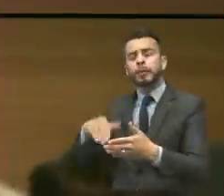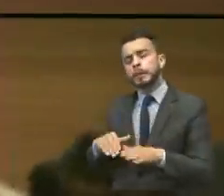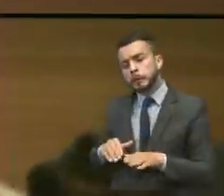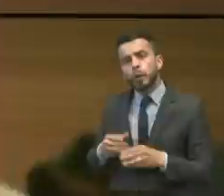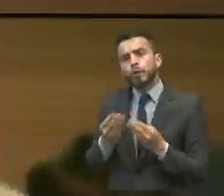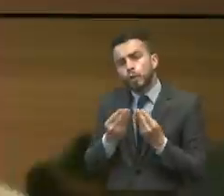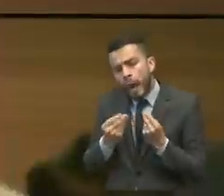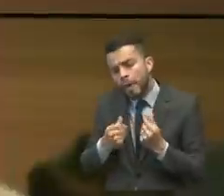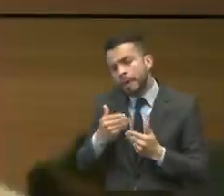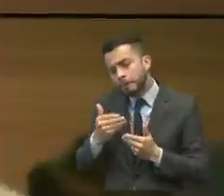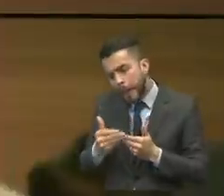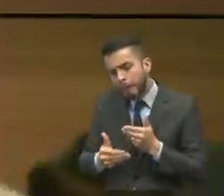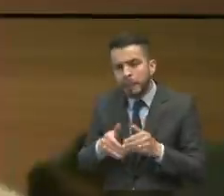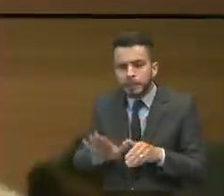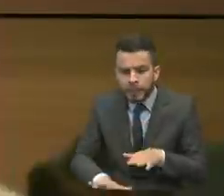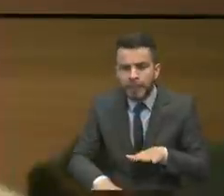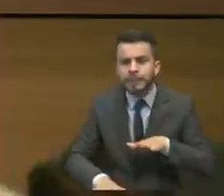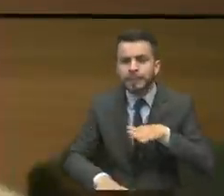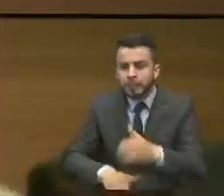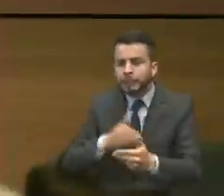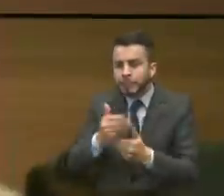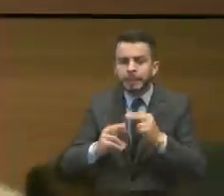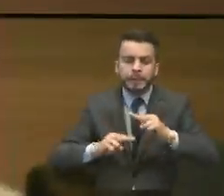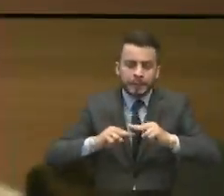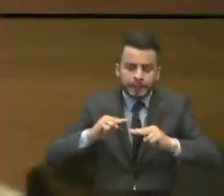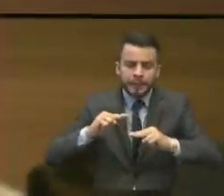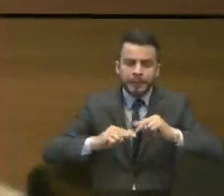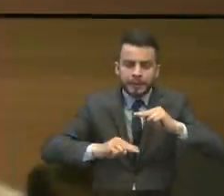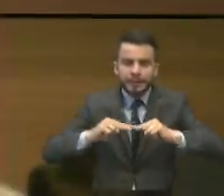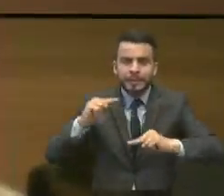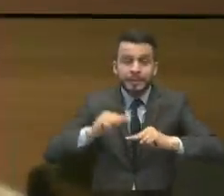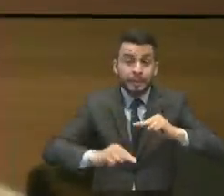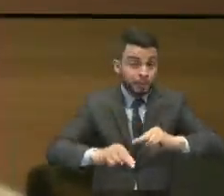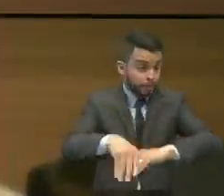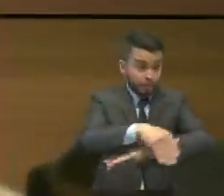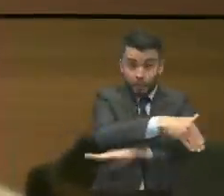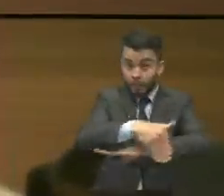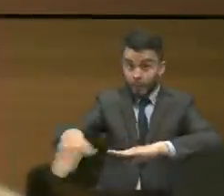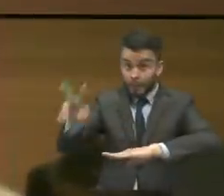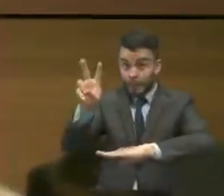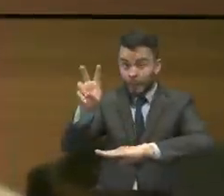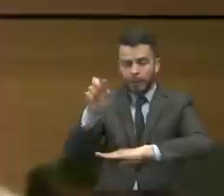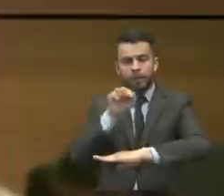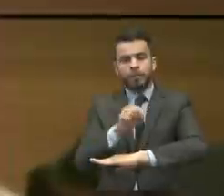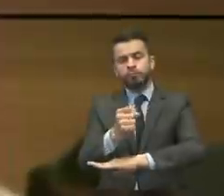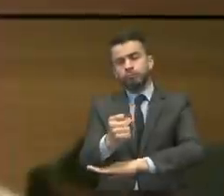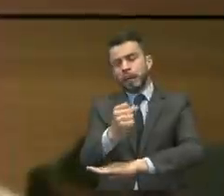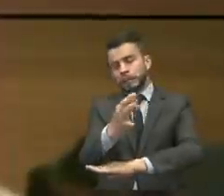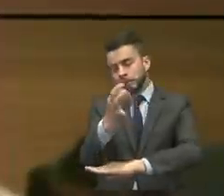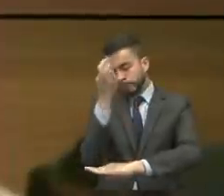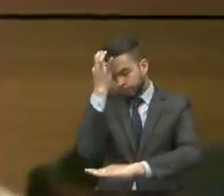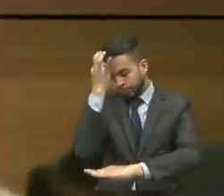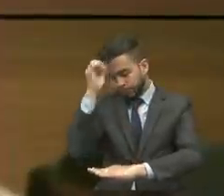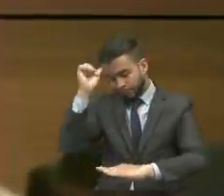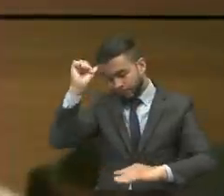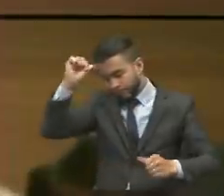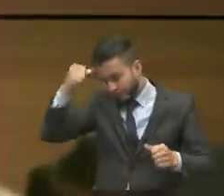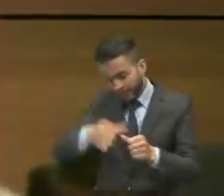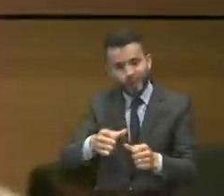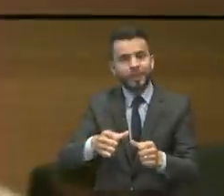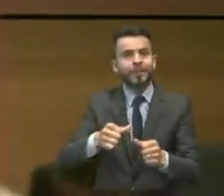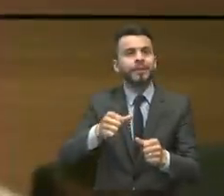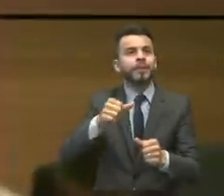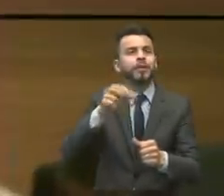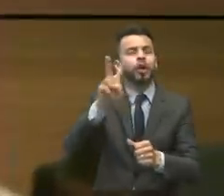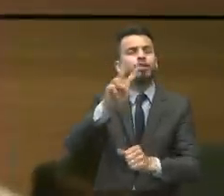paso construyendo. Solo que el Corredor Verde Séptima será el más emblemático, más de 2 billones de pesos de inversión para